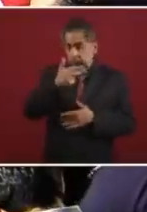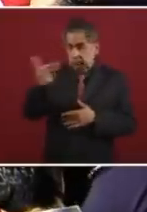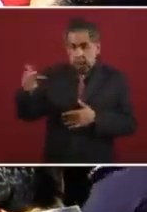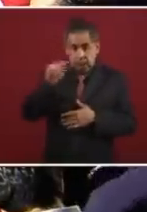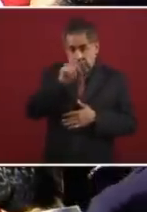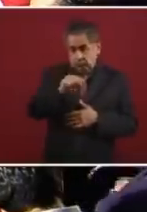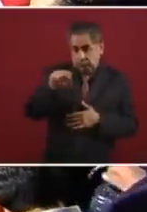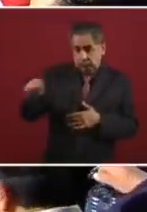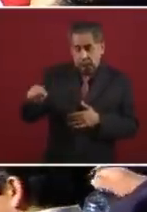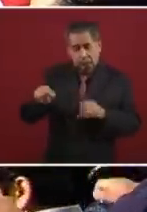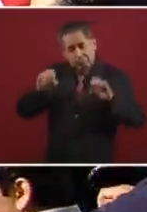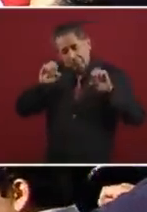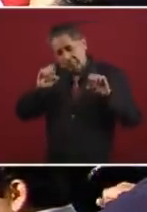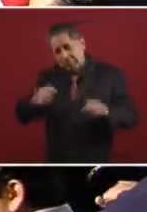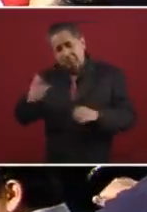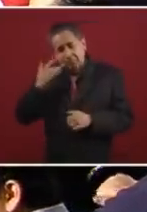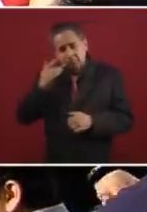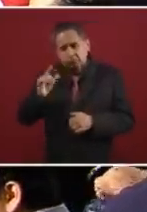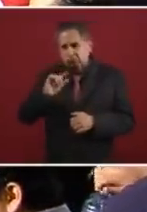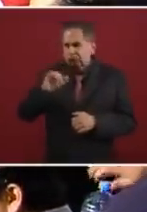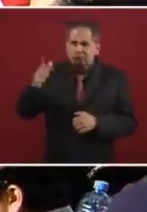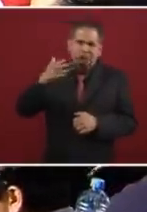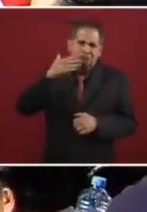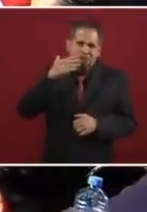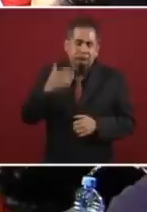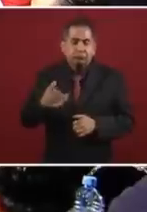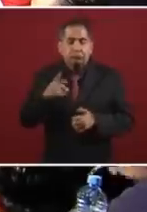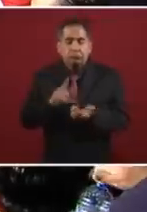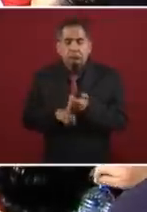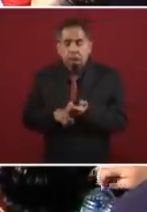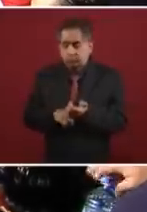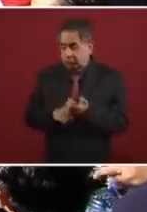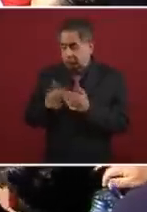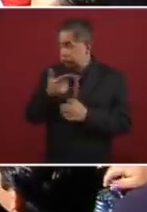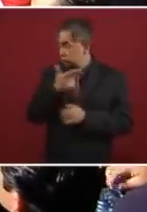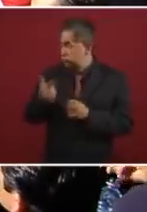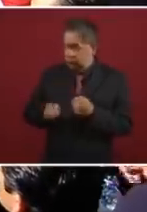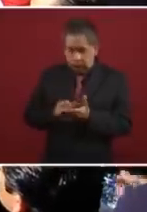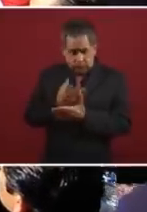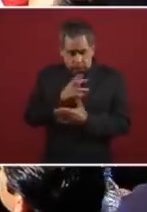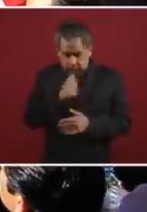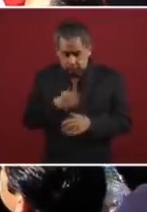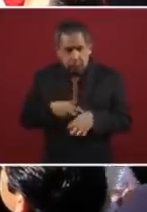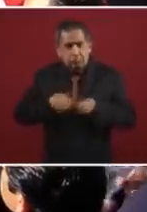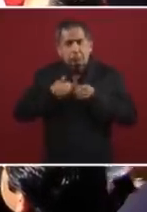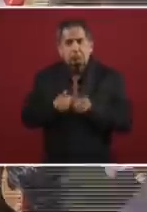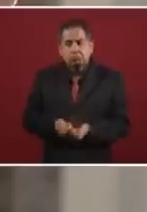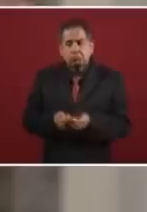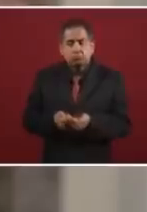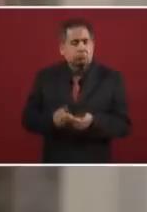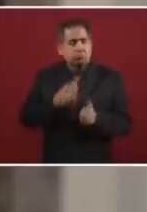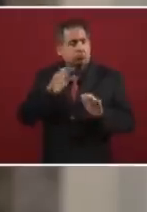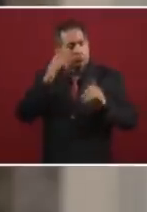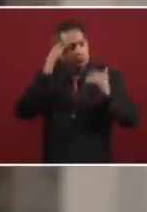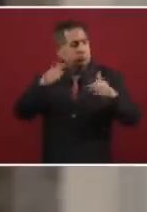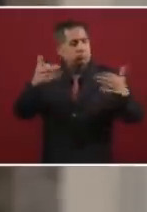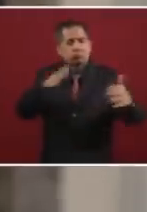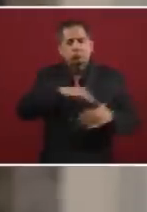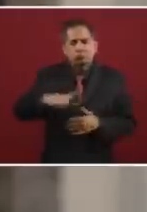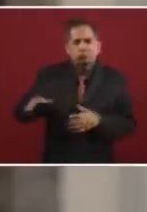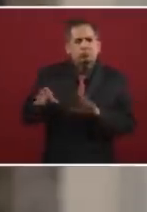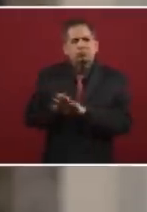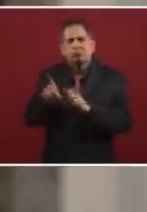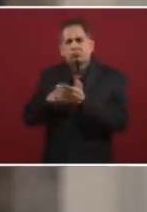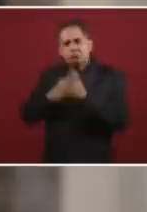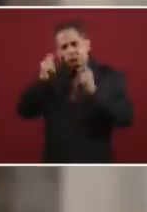de lujo son tan eficientes que no sales del hotel te quedas en el hotel y no conoces nada de la zona cómo va a